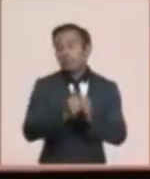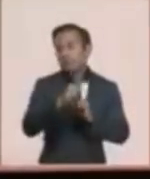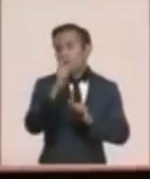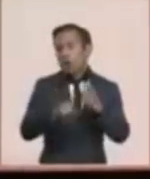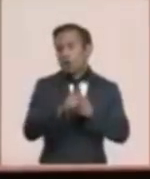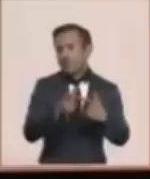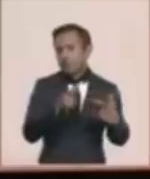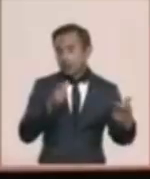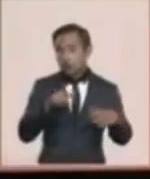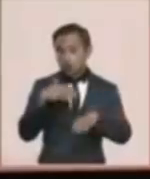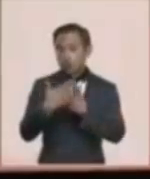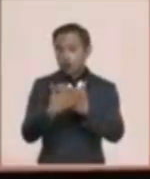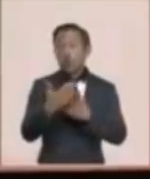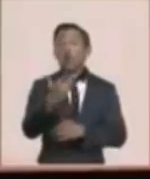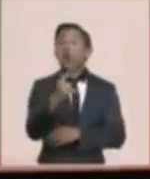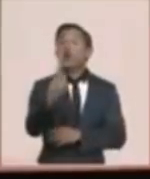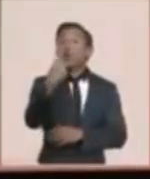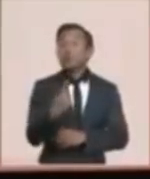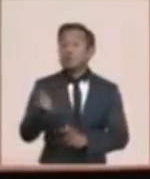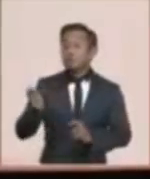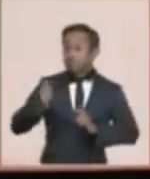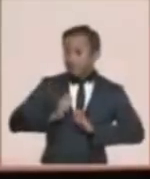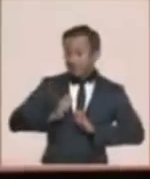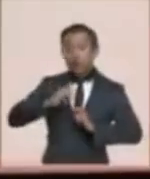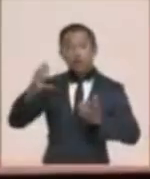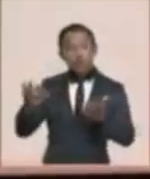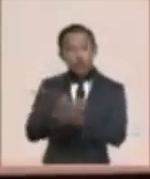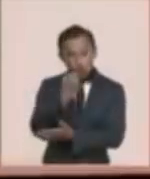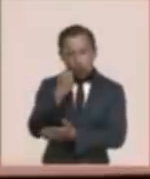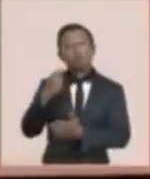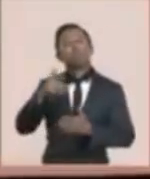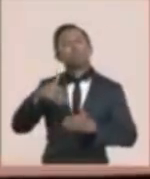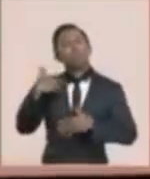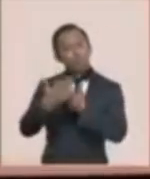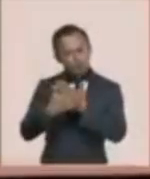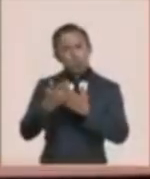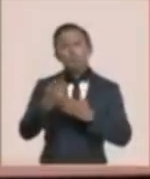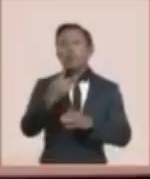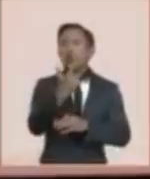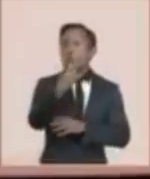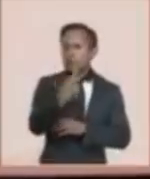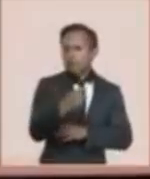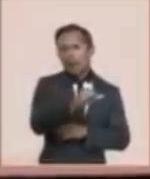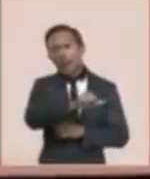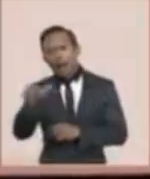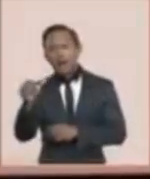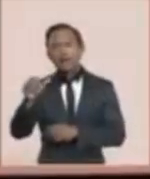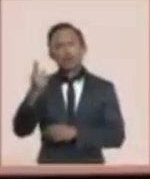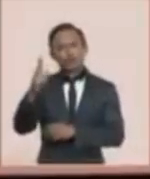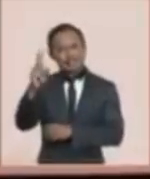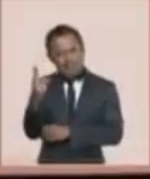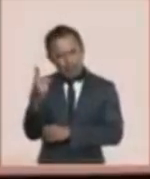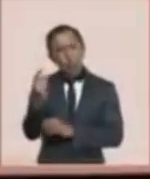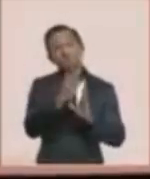movimiento, después del 1 de julio hasta el 1 de diciembre, voy a convocar a expertos para elaborar un